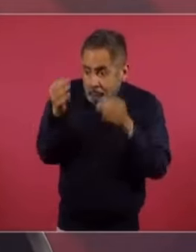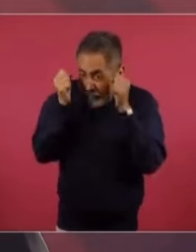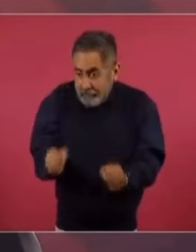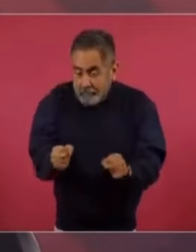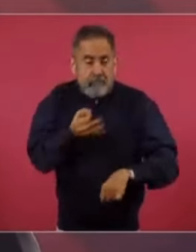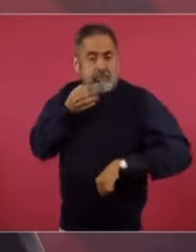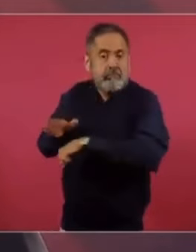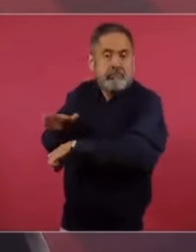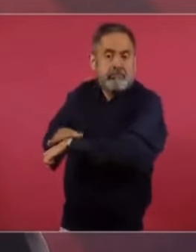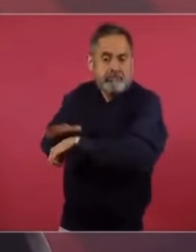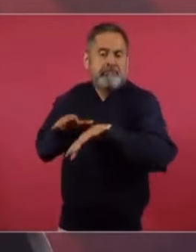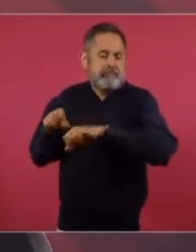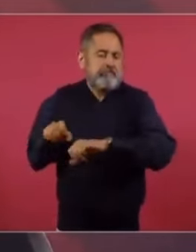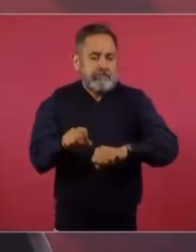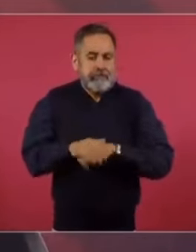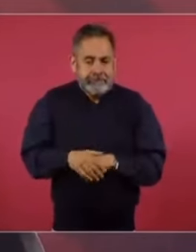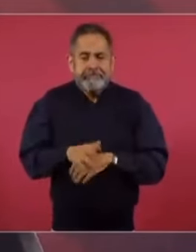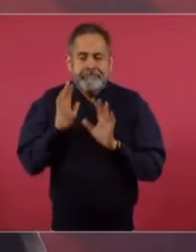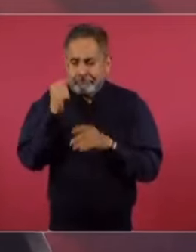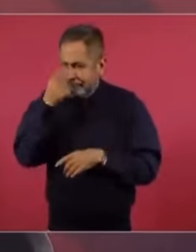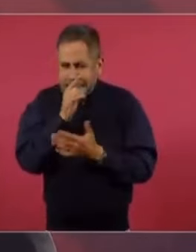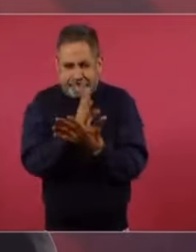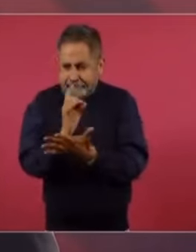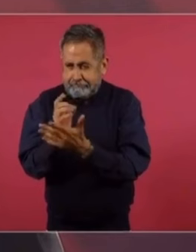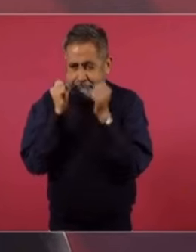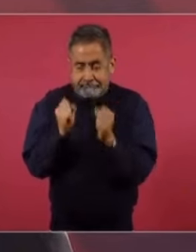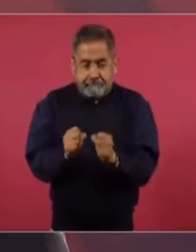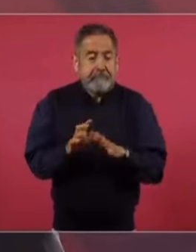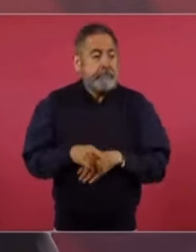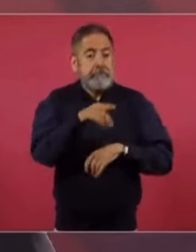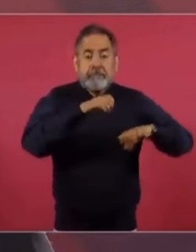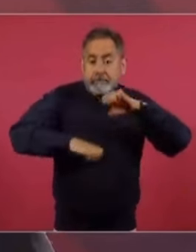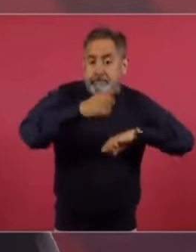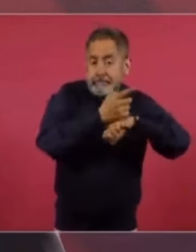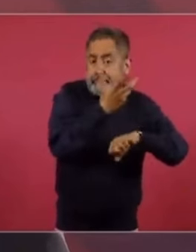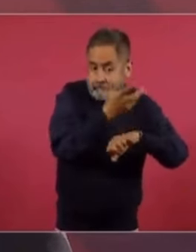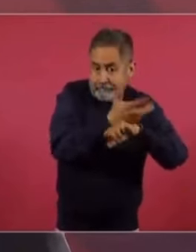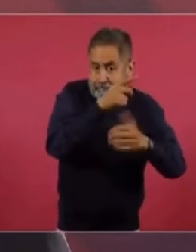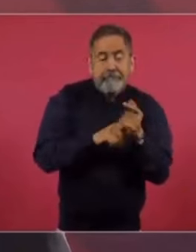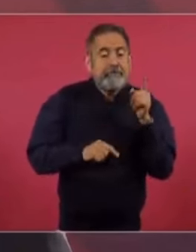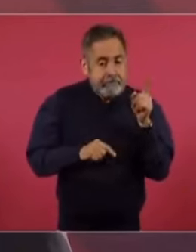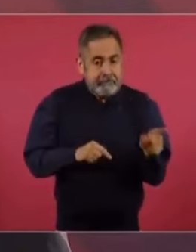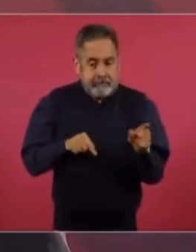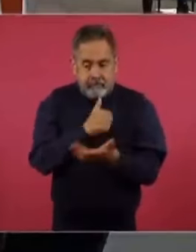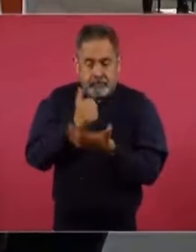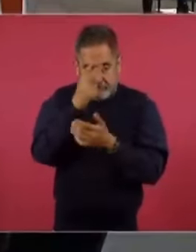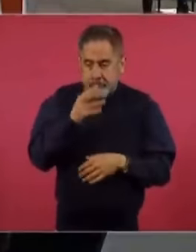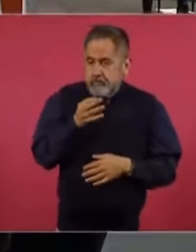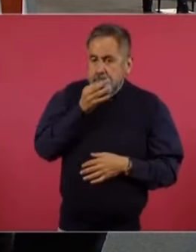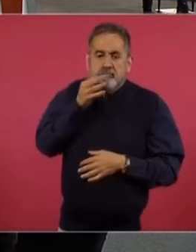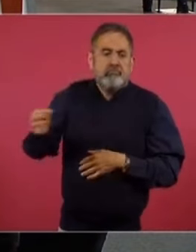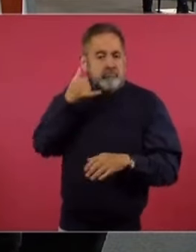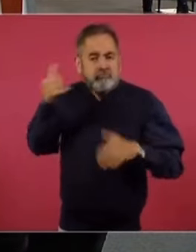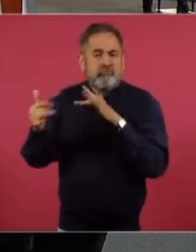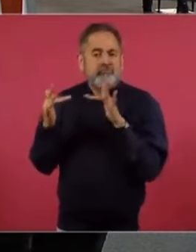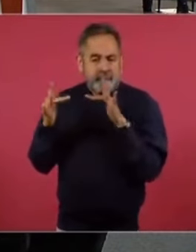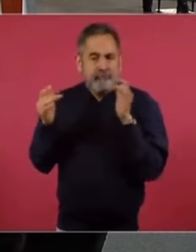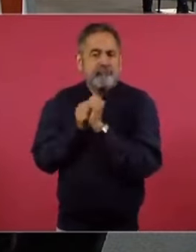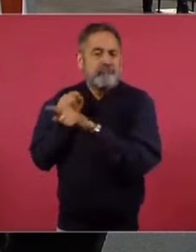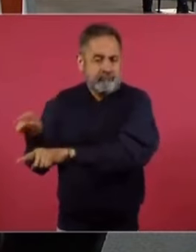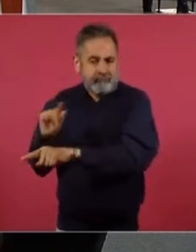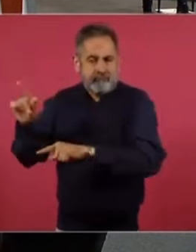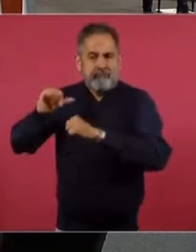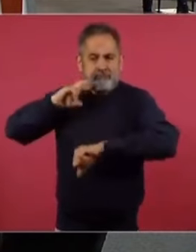aeronave. En particular, una vez confirmada su identidad, el personal de la Embajada de los Estados Unidos en la Ciudad de México se comunicó inmediatamente